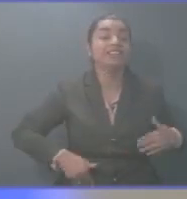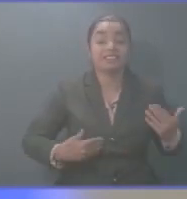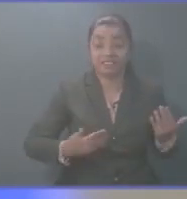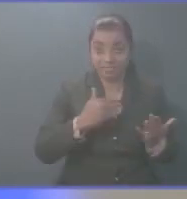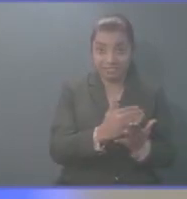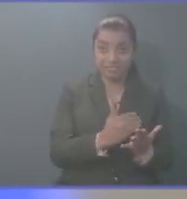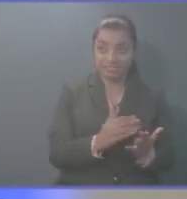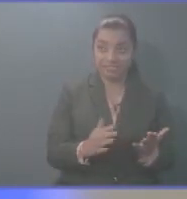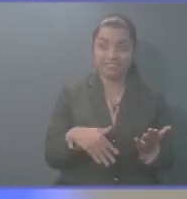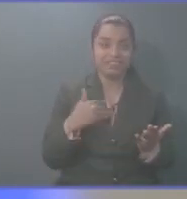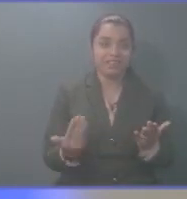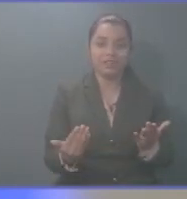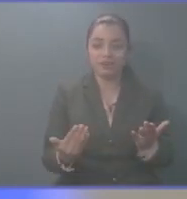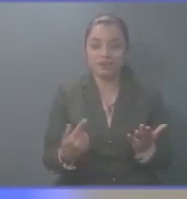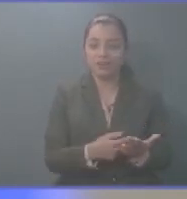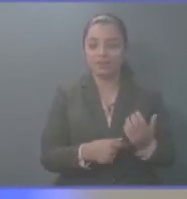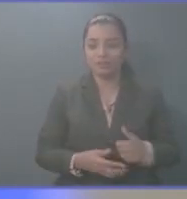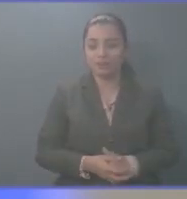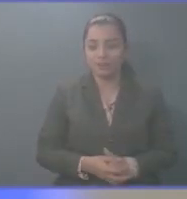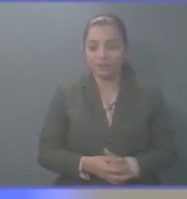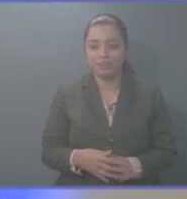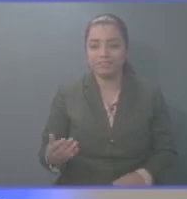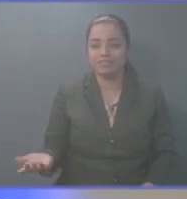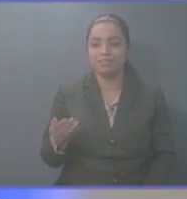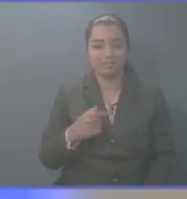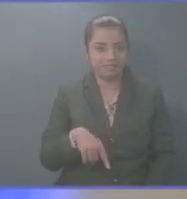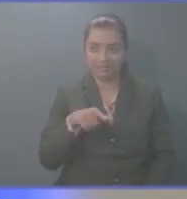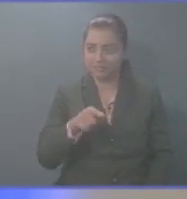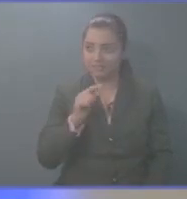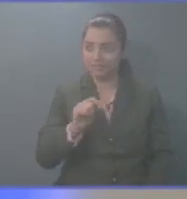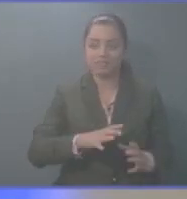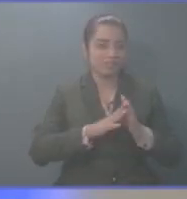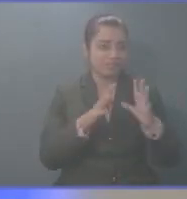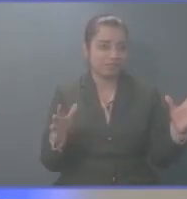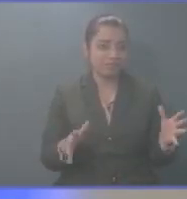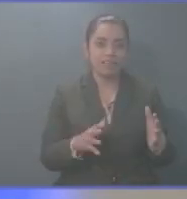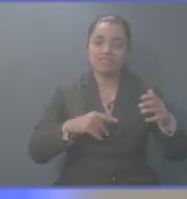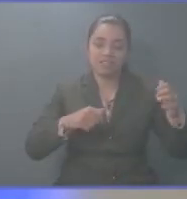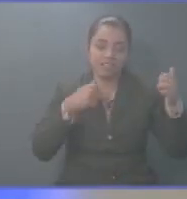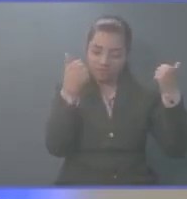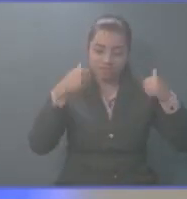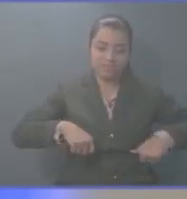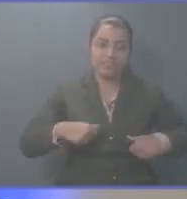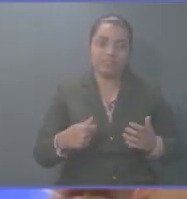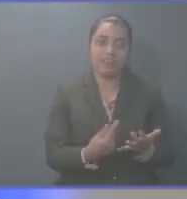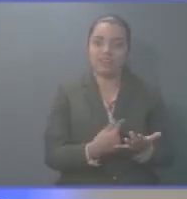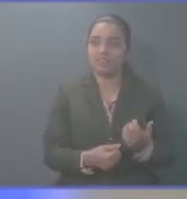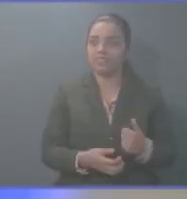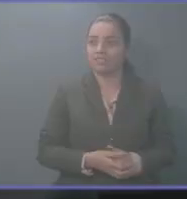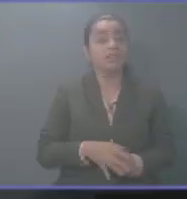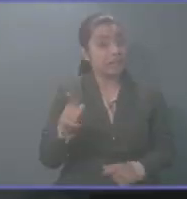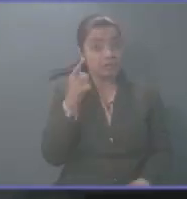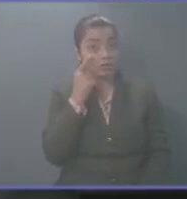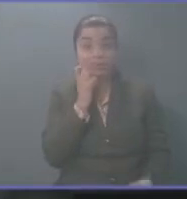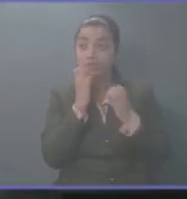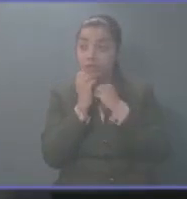juzguen por nuestros actos, no por lo que cometan otras personas. Eso es lo que yo no estoy de acuerdo en ese sentido. Sí, hay que tener mucho cuidado